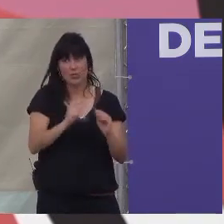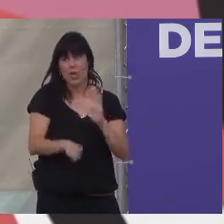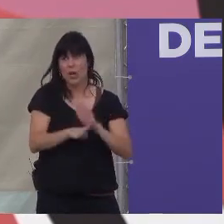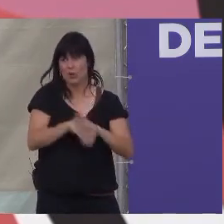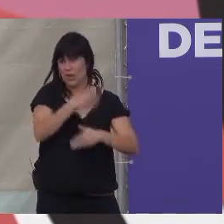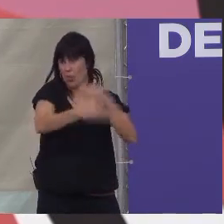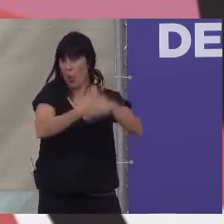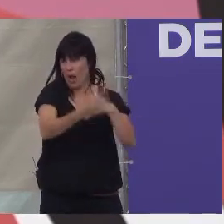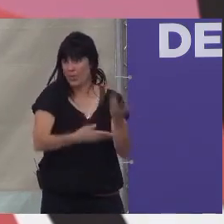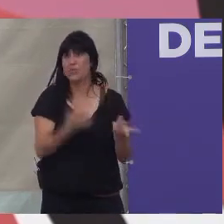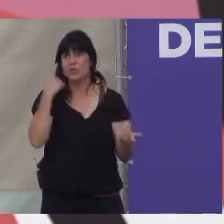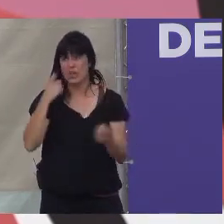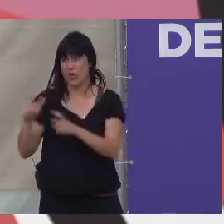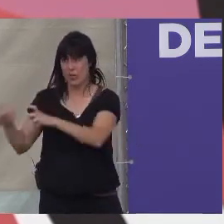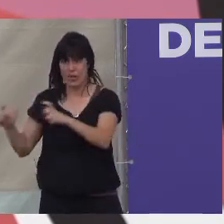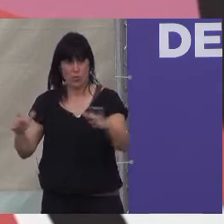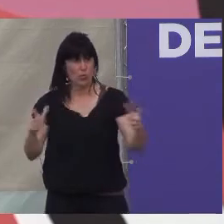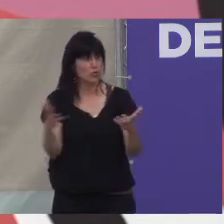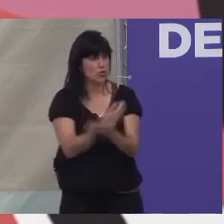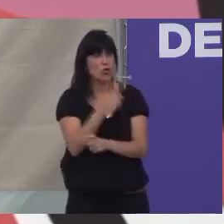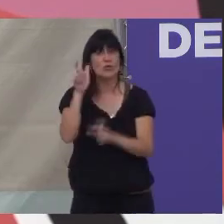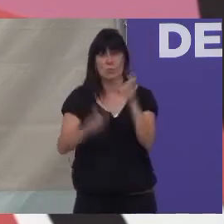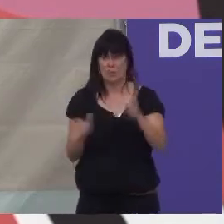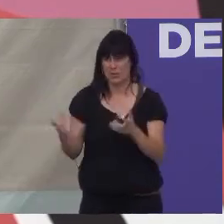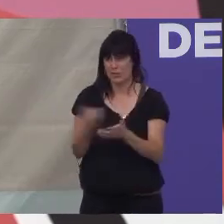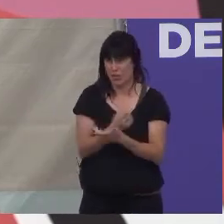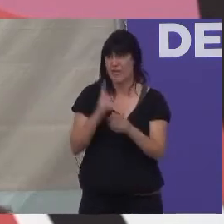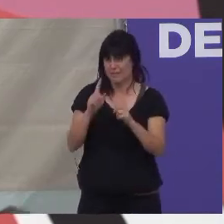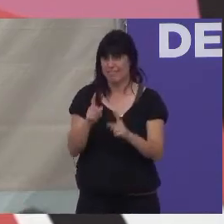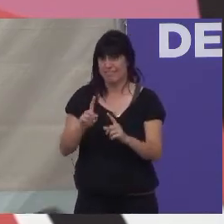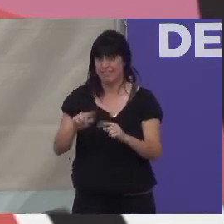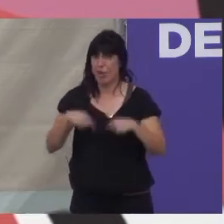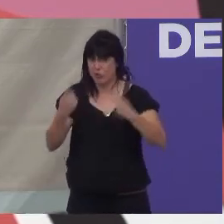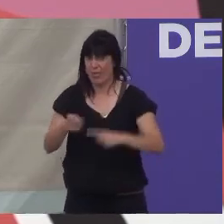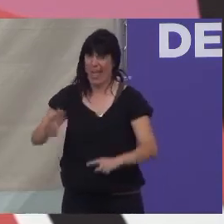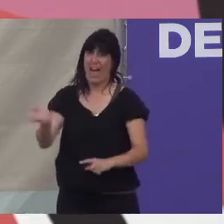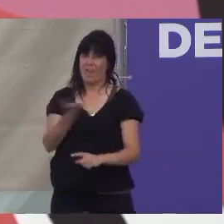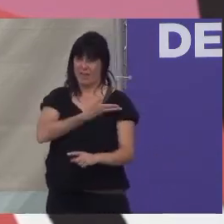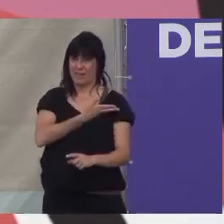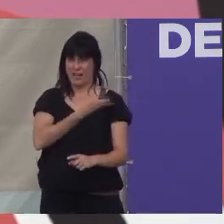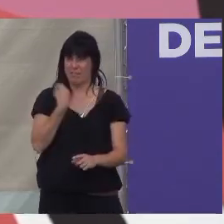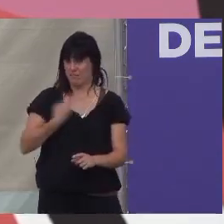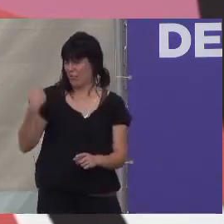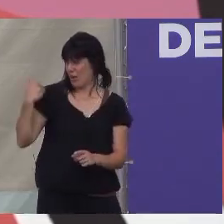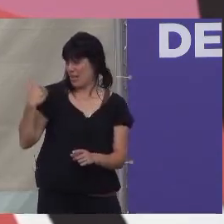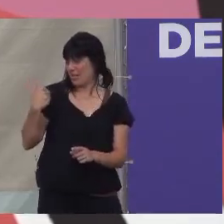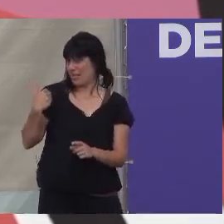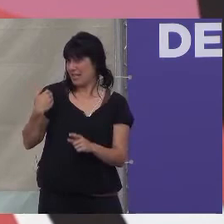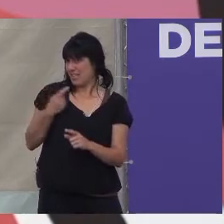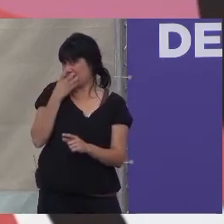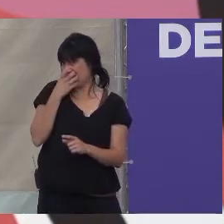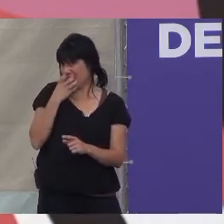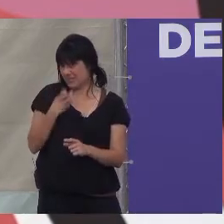todos los círculos y todas las personas pagaron las consecuencias de esa falta de esas